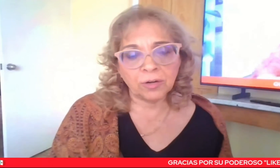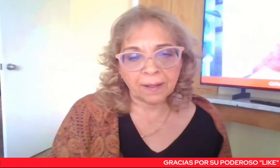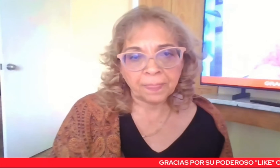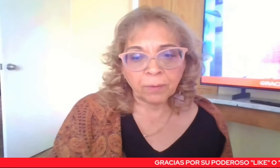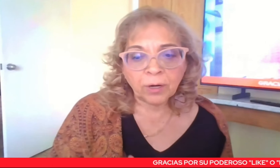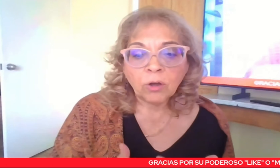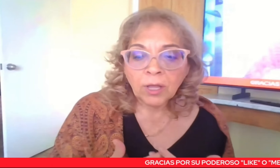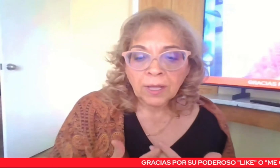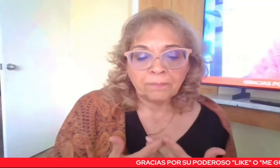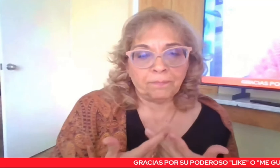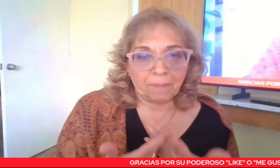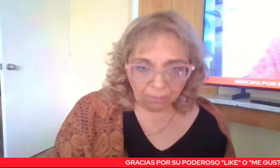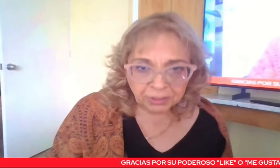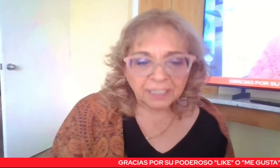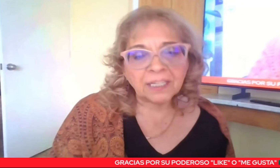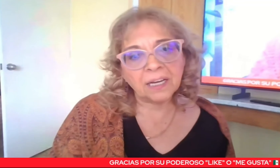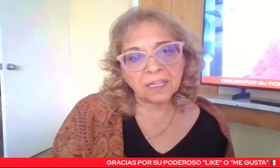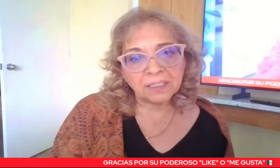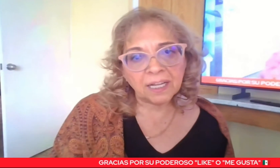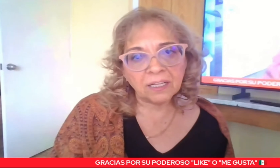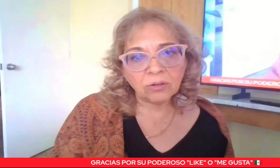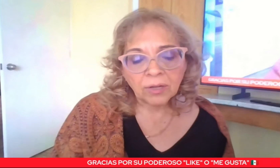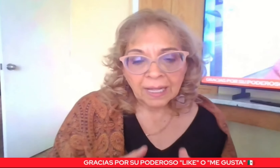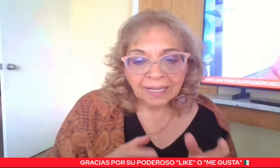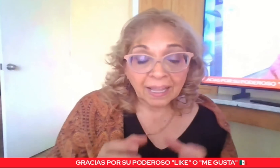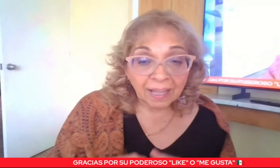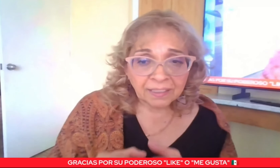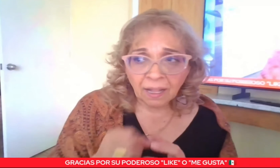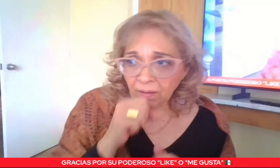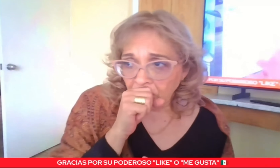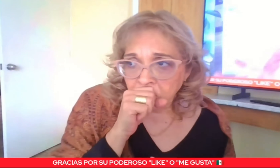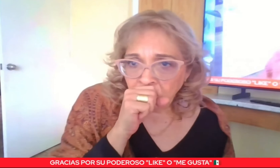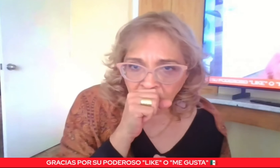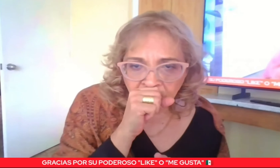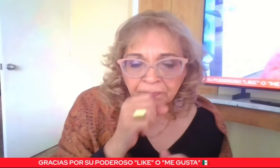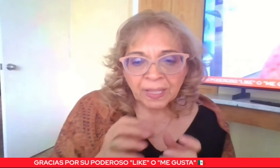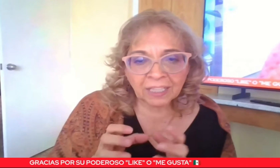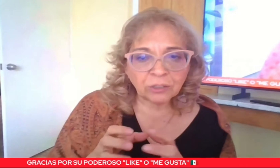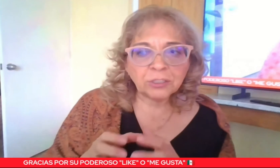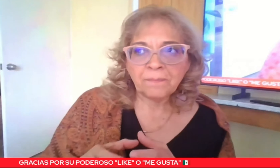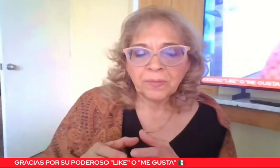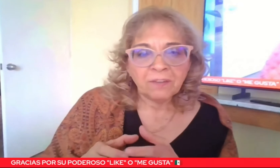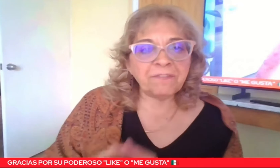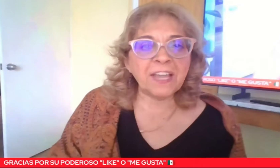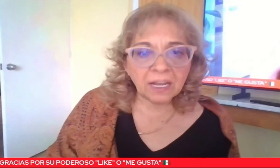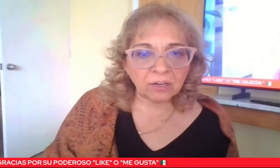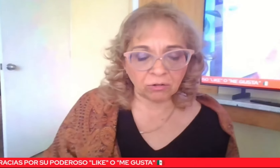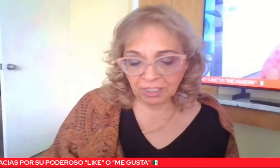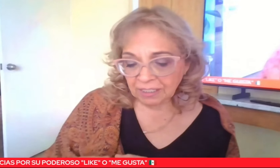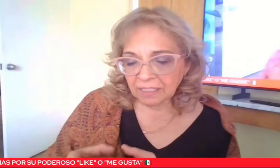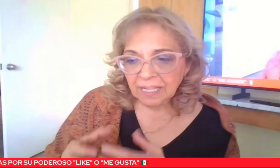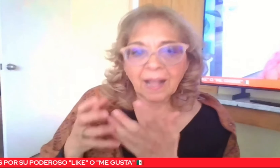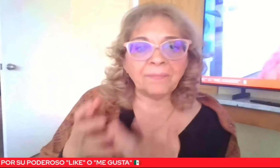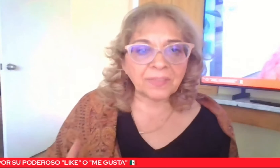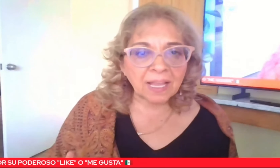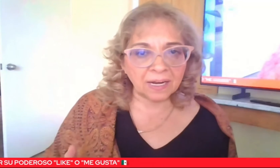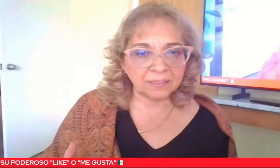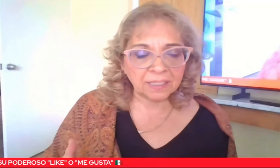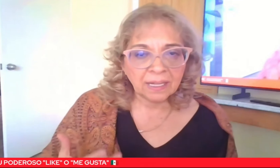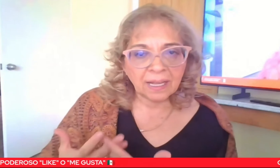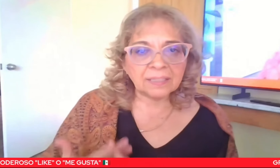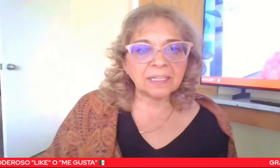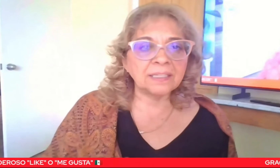funciona. Bueno, vamos a seguir diciendo que esos fierros, esas